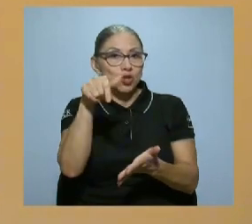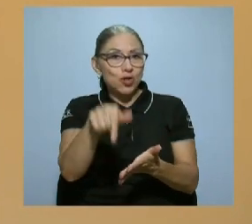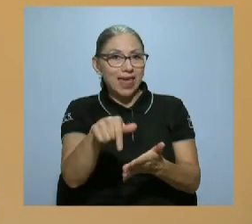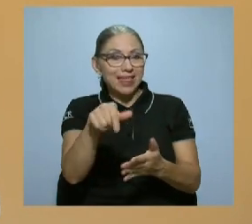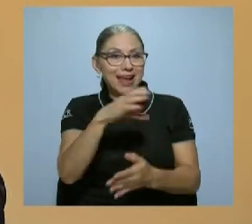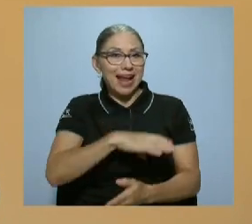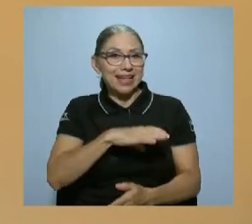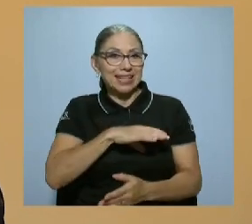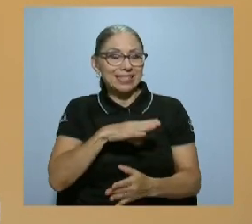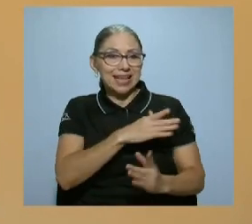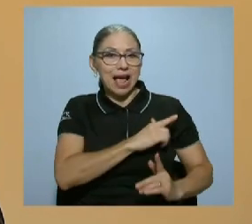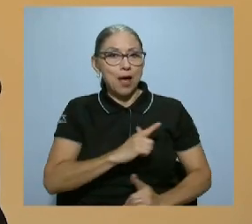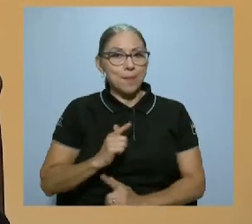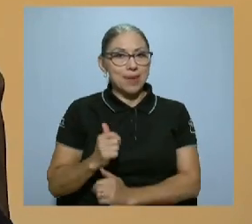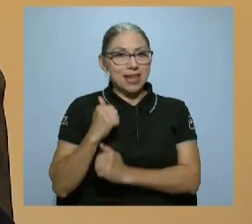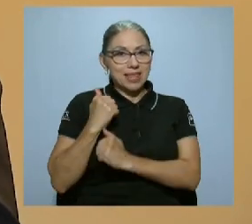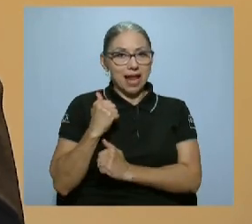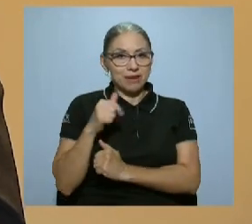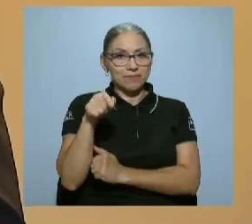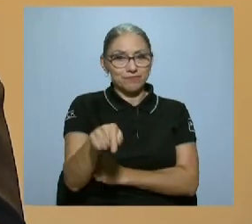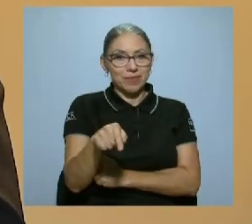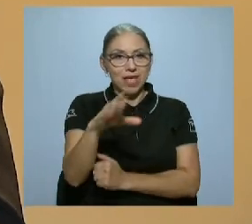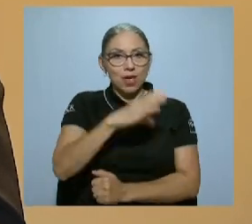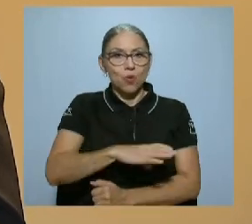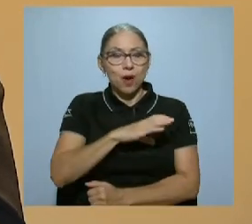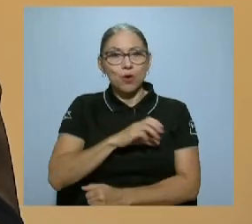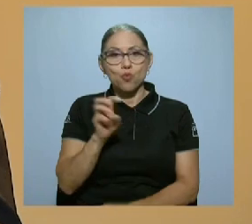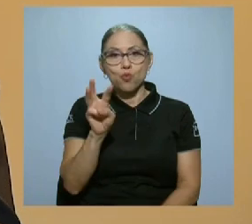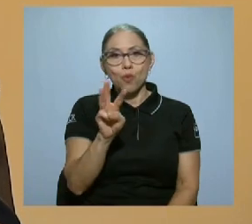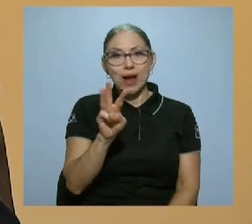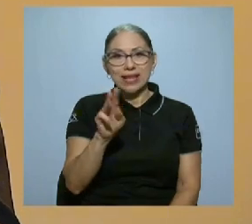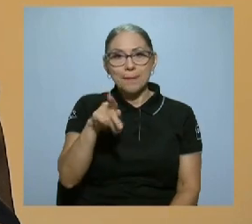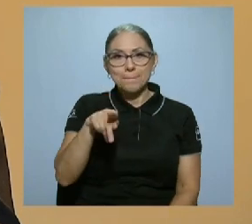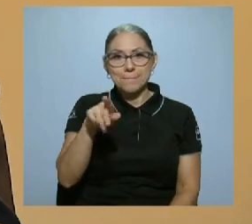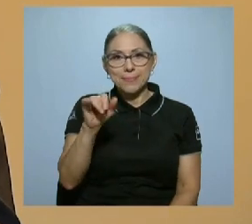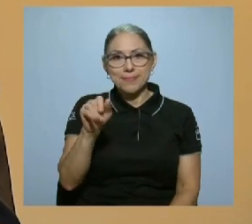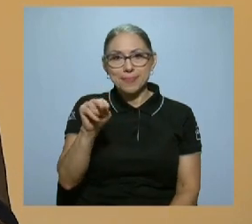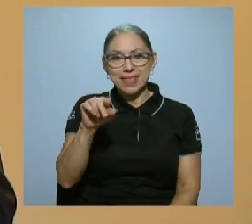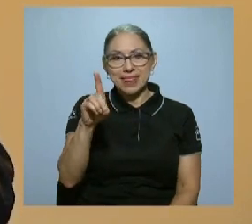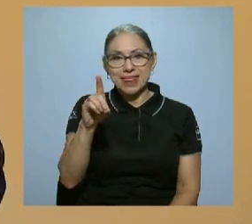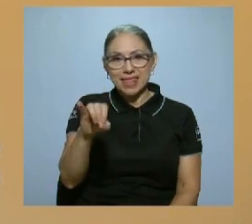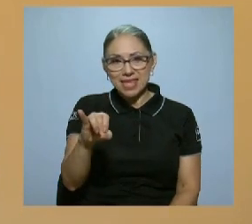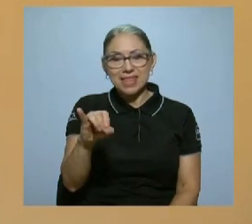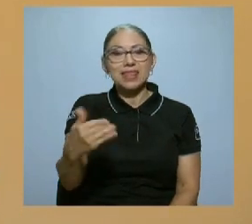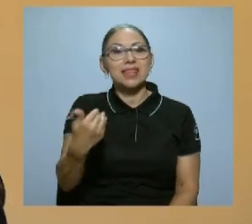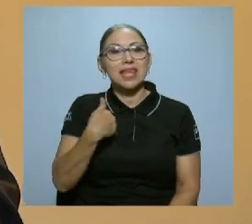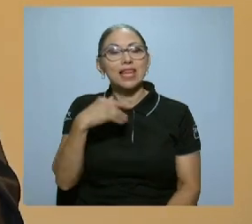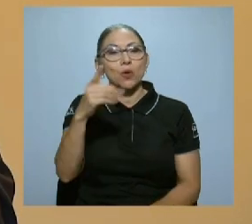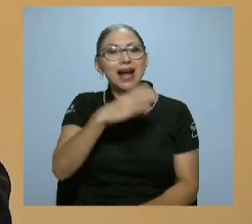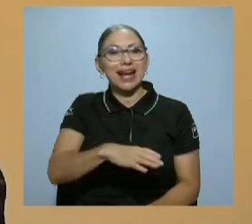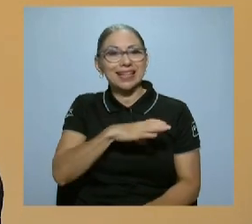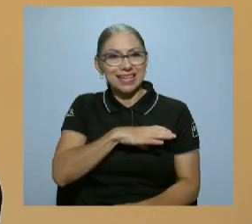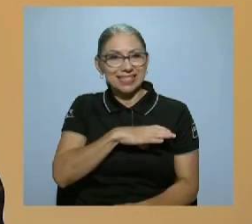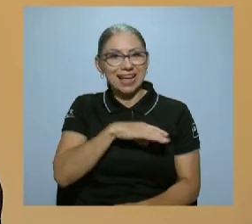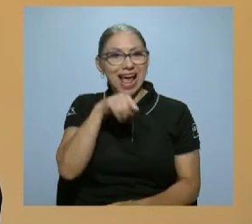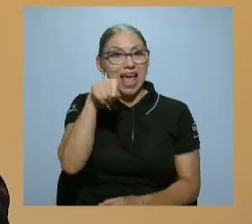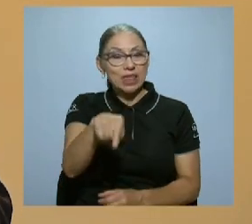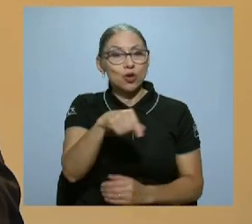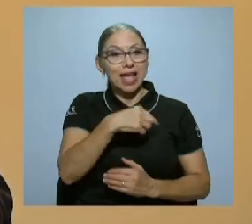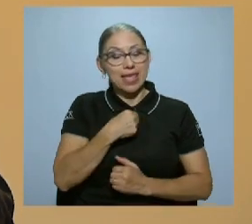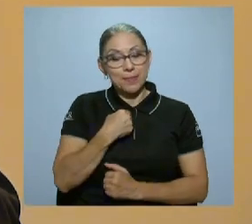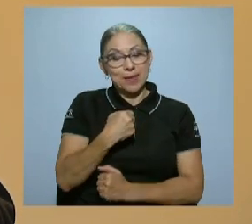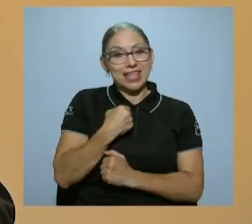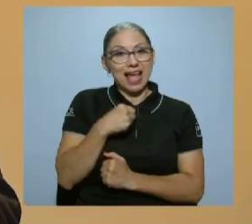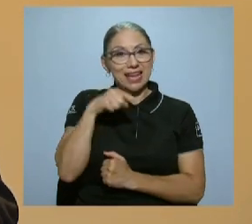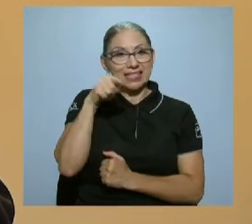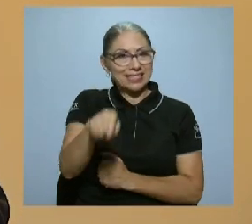ciudad militar, es decir, Rawalpindi tiene la característica de ser una ciudad en que los militares son